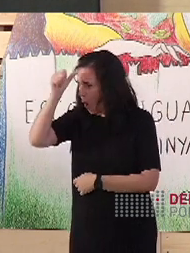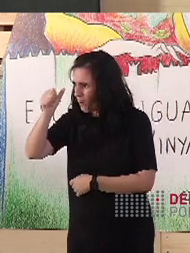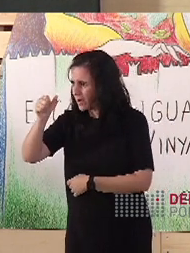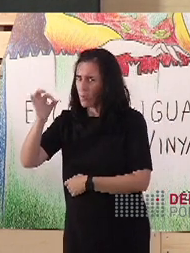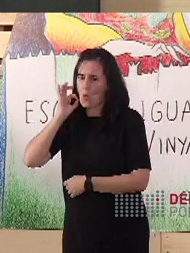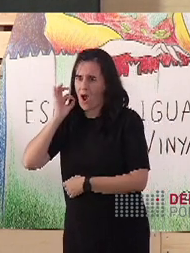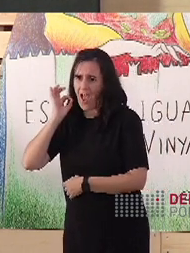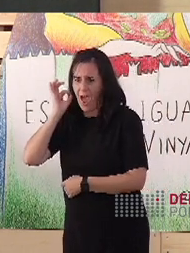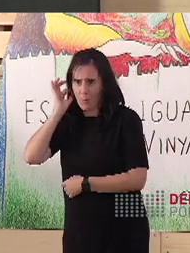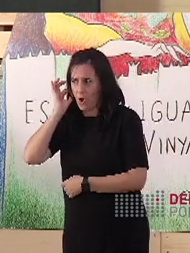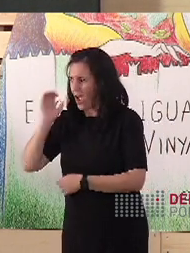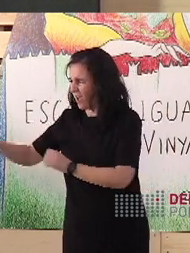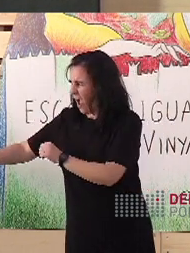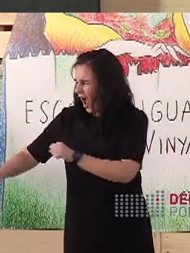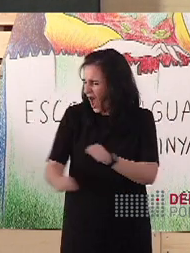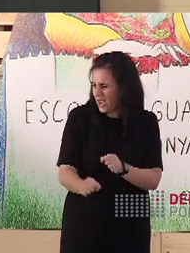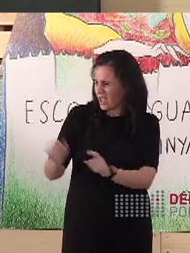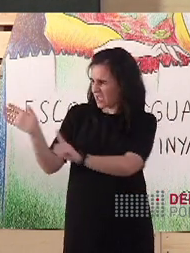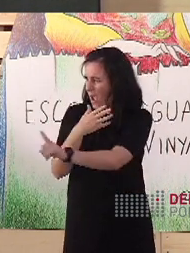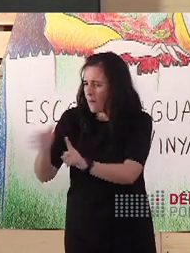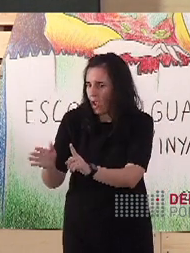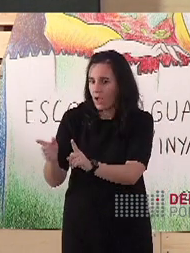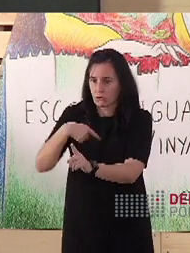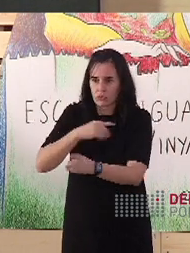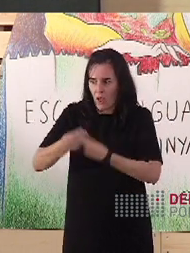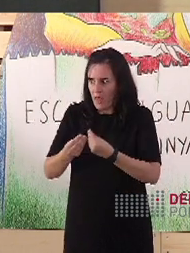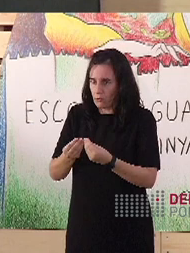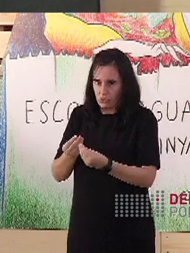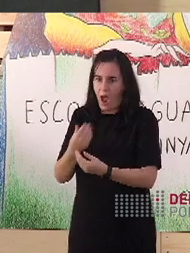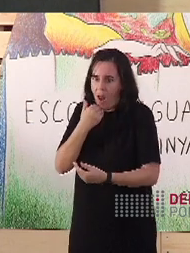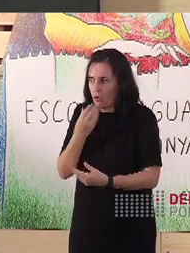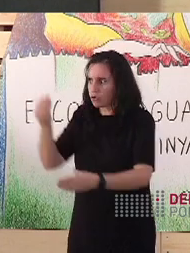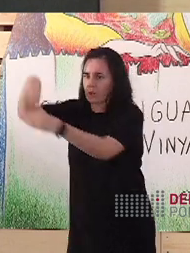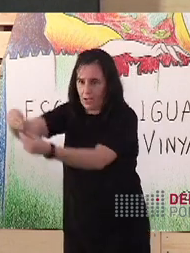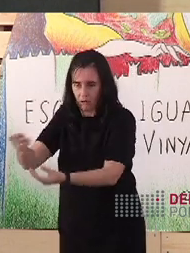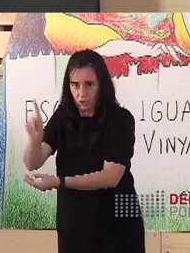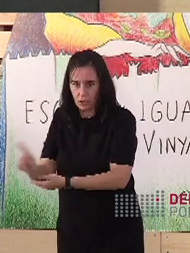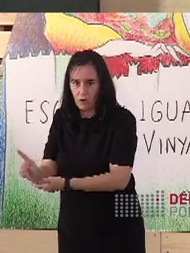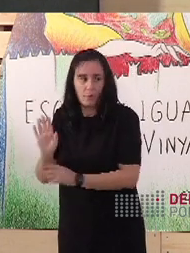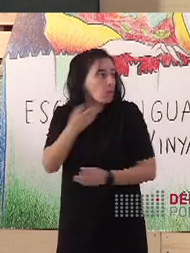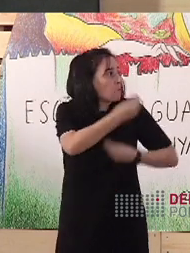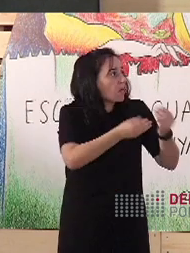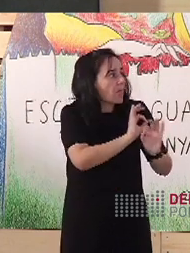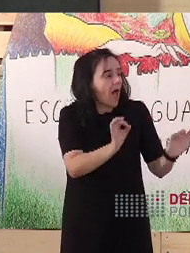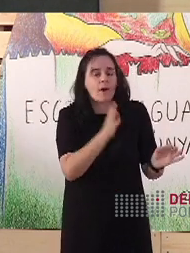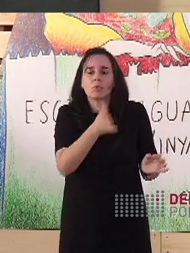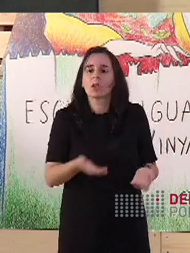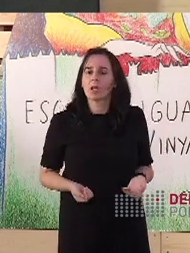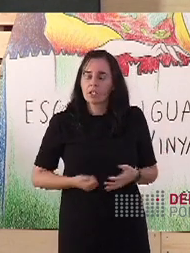pegándola, haríamos algo, ¿no? ¿Pero qué pasa? ¿Por qué nadie hace nada? De hecho, se ponen a hacer fotos. Pensad.